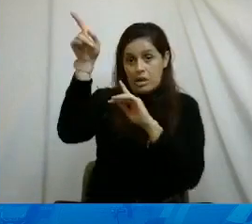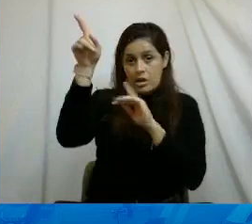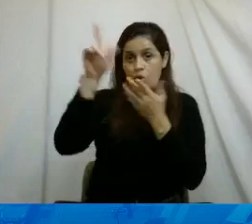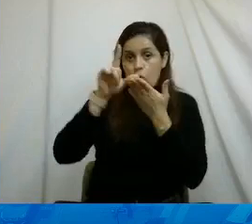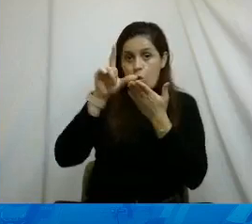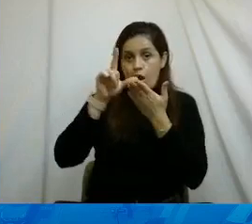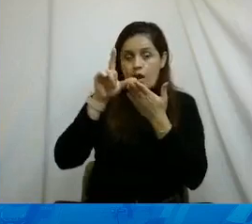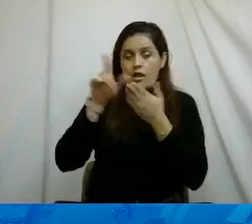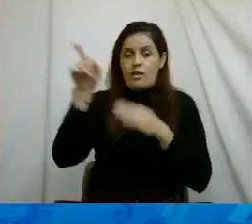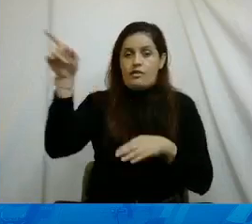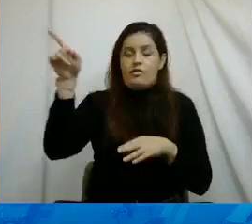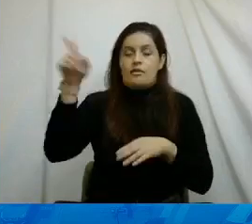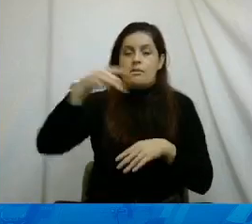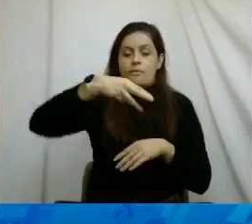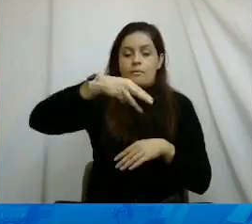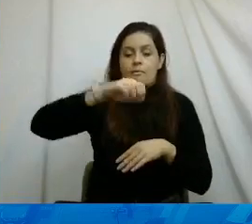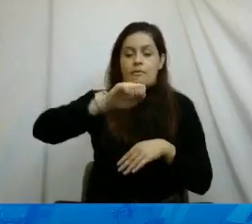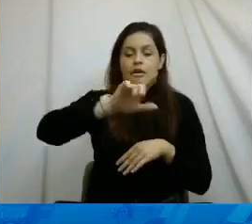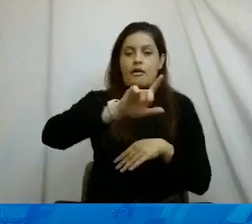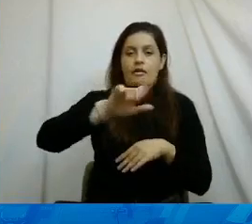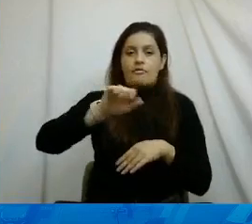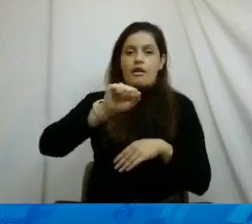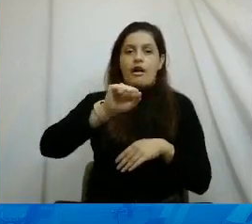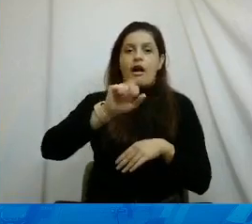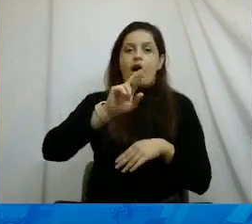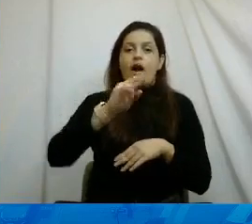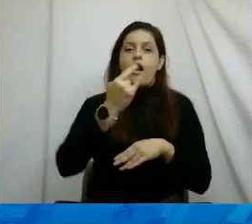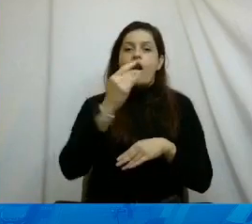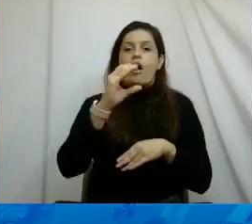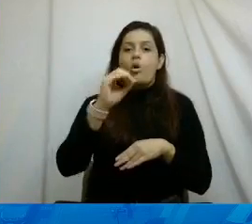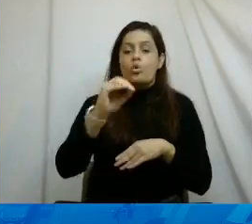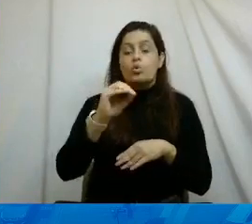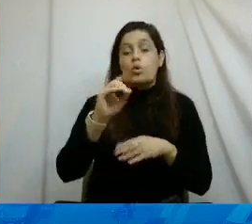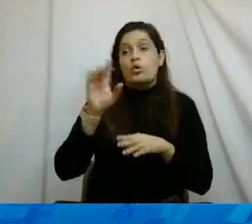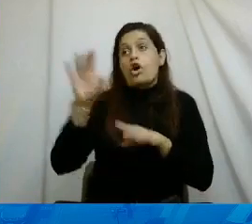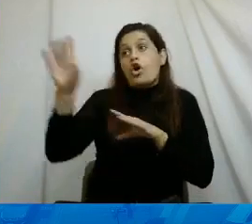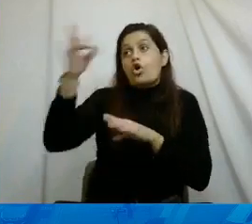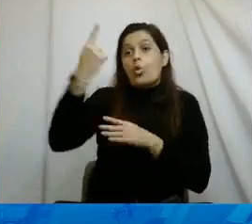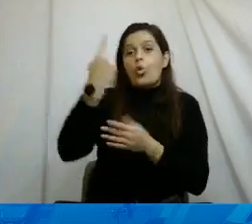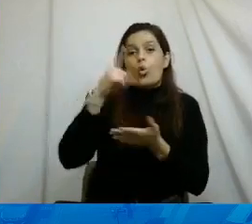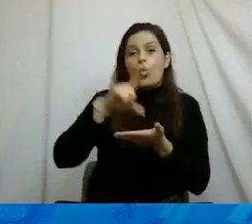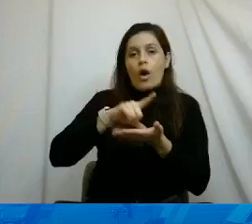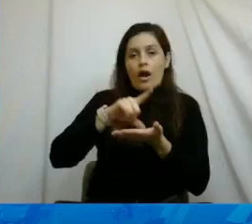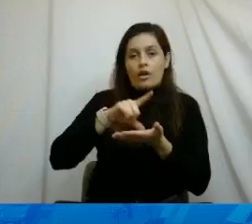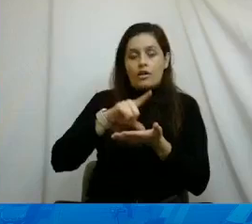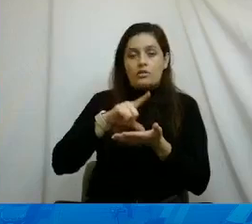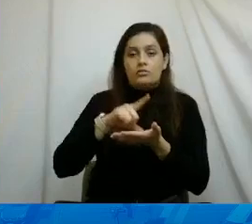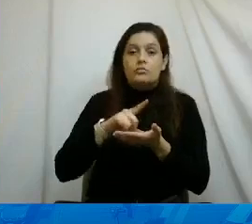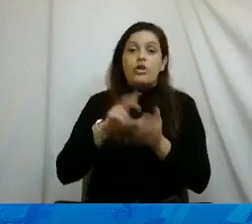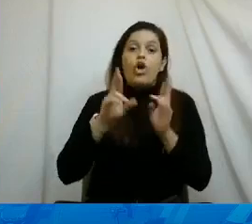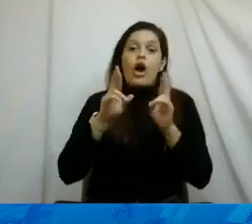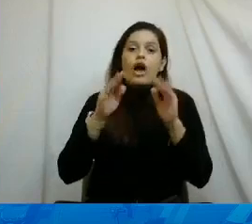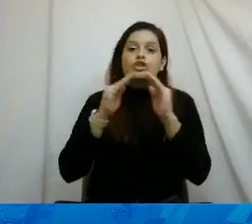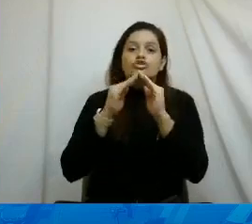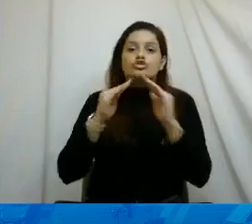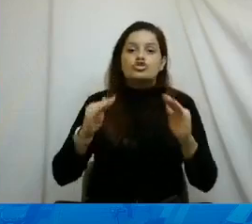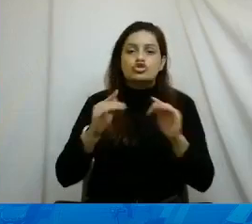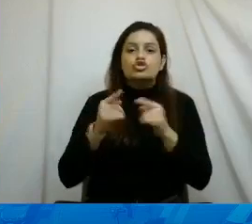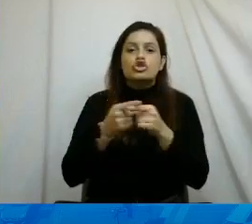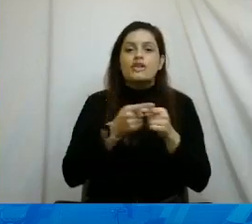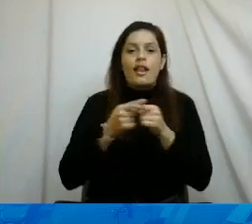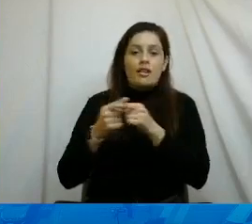sector de Mayarauco, definiendo un lugar que pueda ser una sede social o